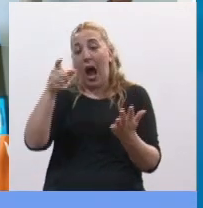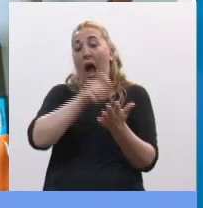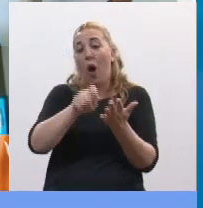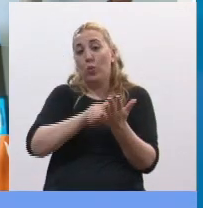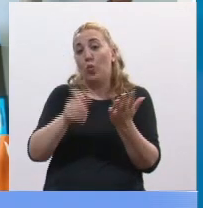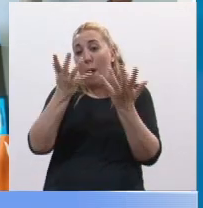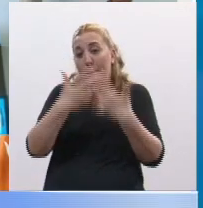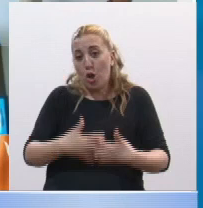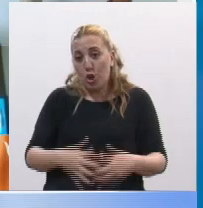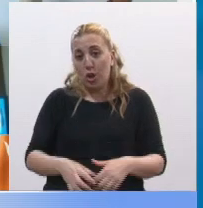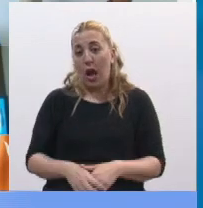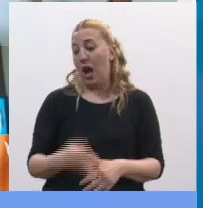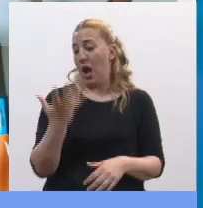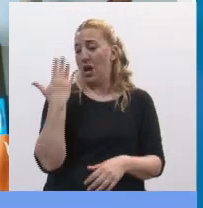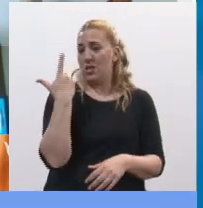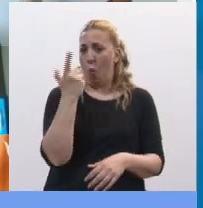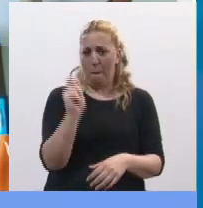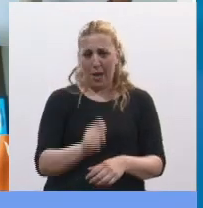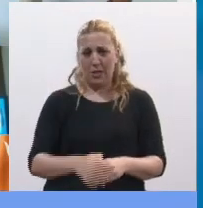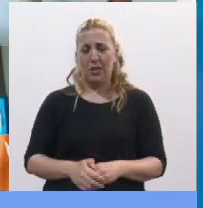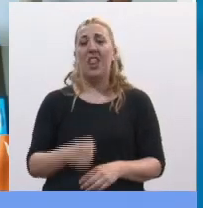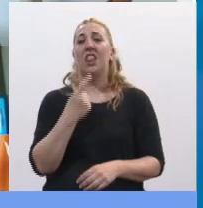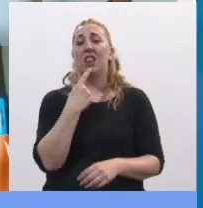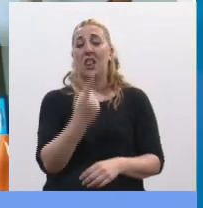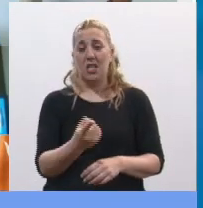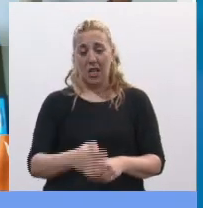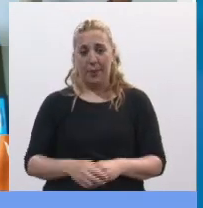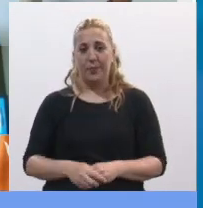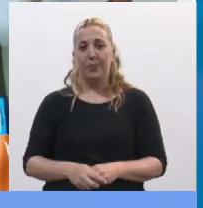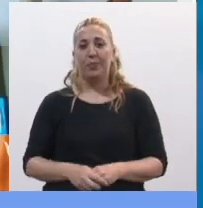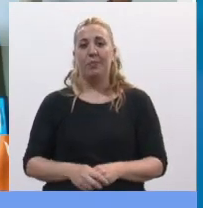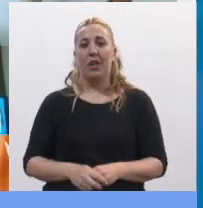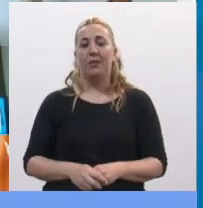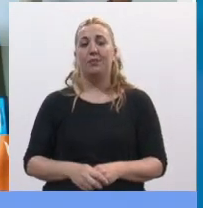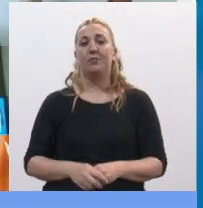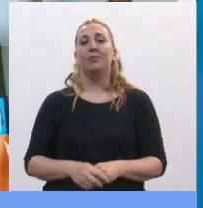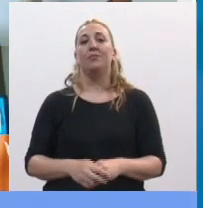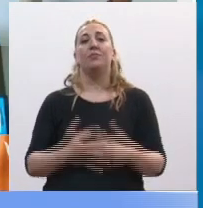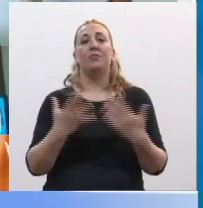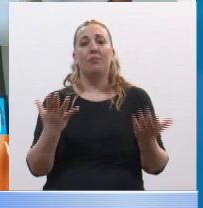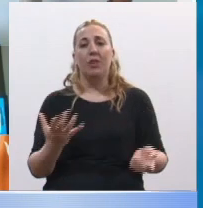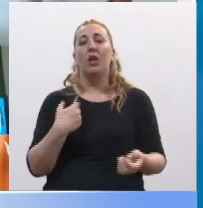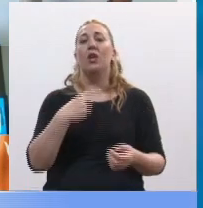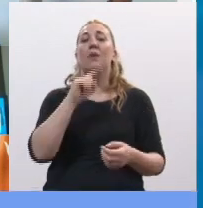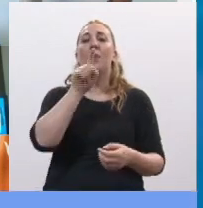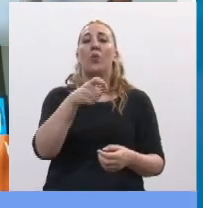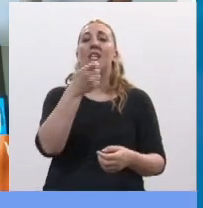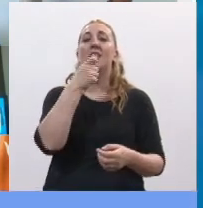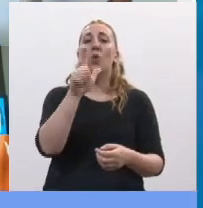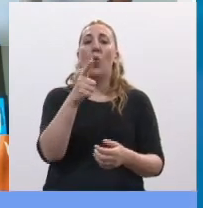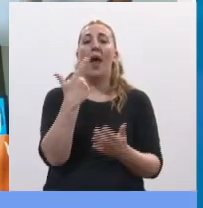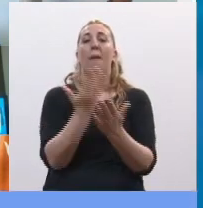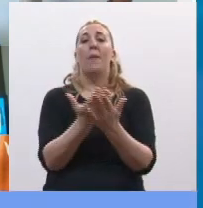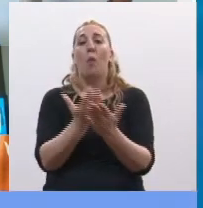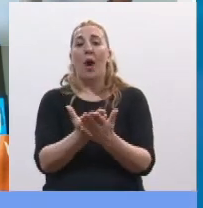Lustó, autor de un proyecto que hoy quieren retirar, hace un poquito más de un mes. Decía: entonces, a la pregunta de si no hay